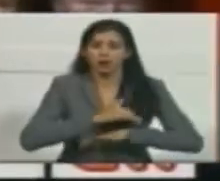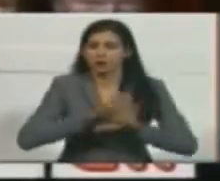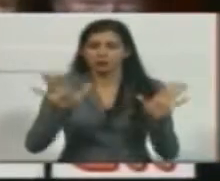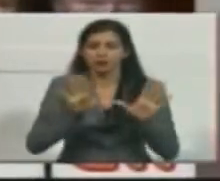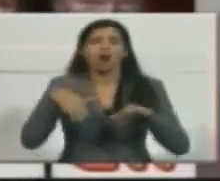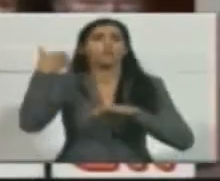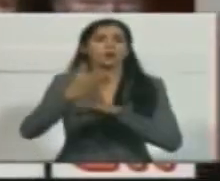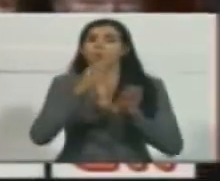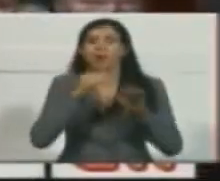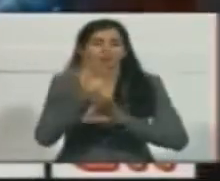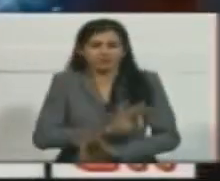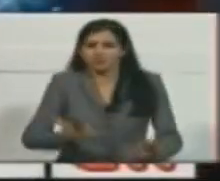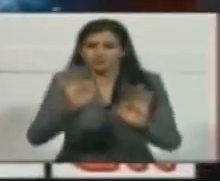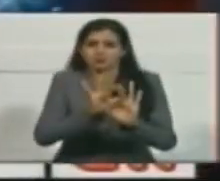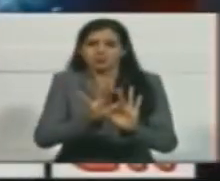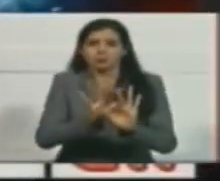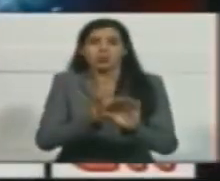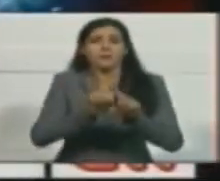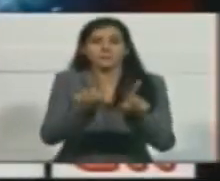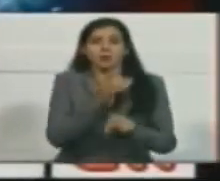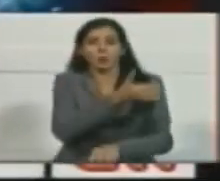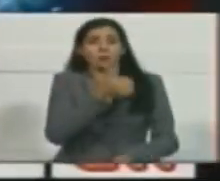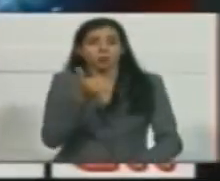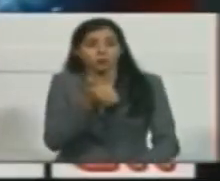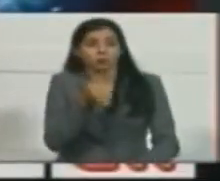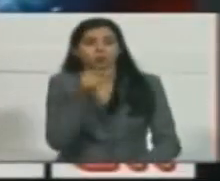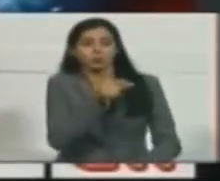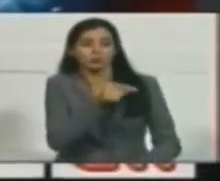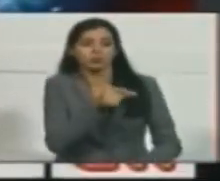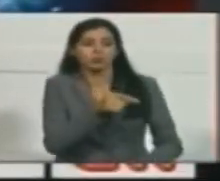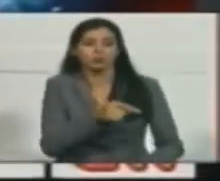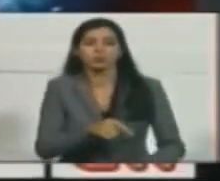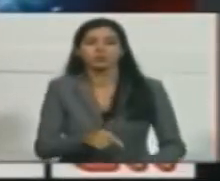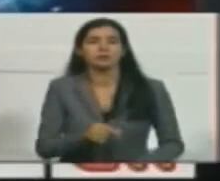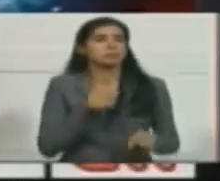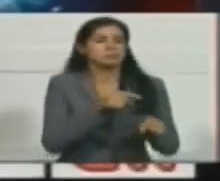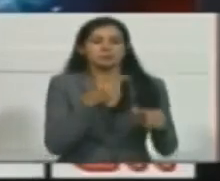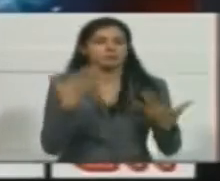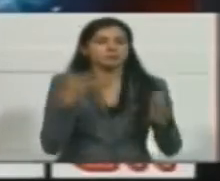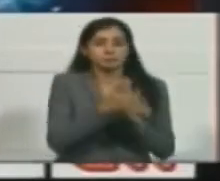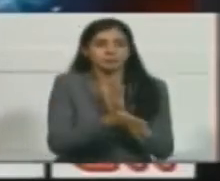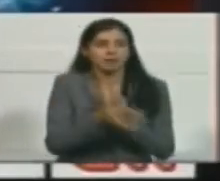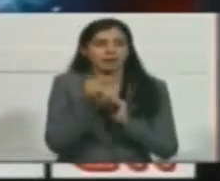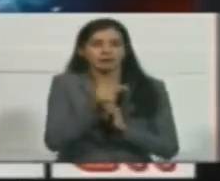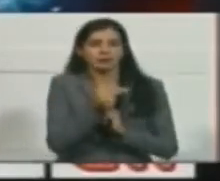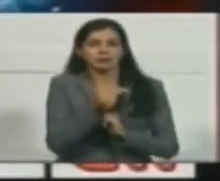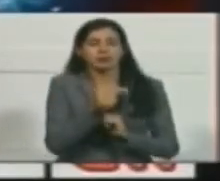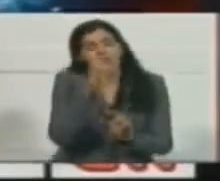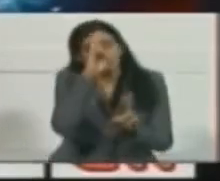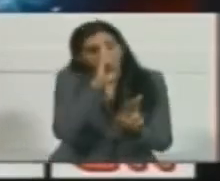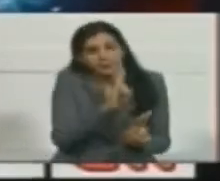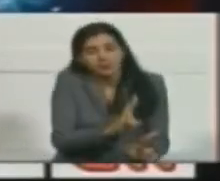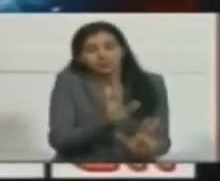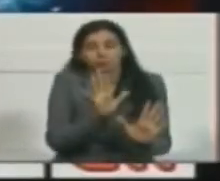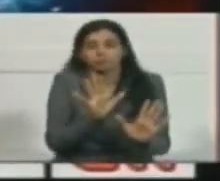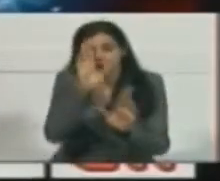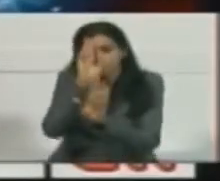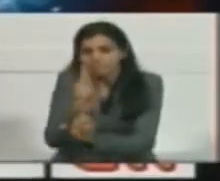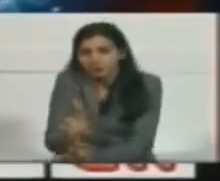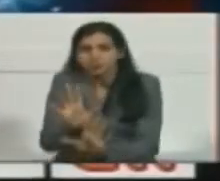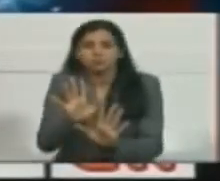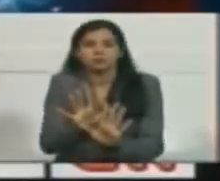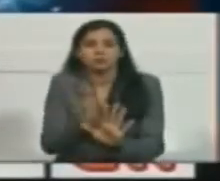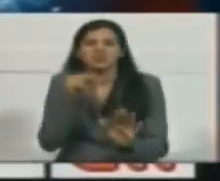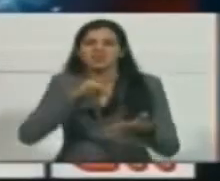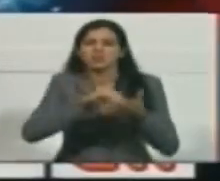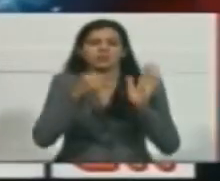a lo que está. Y mientras la MUT crea, yo creo que lo que está pasando, con todo respeto, decreta, de